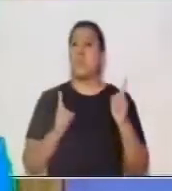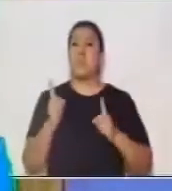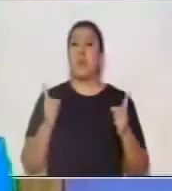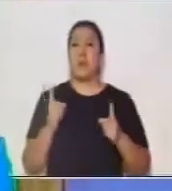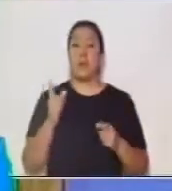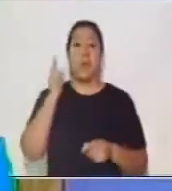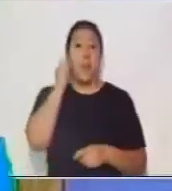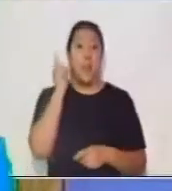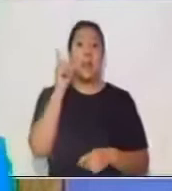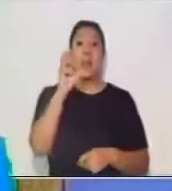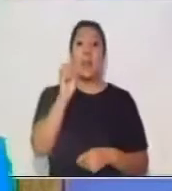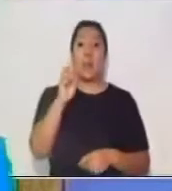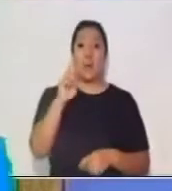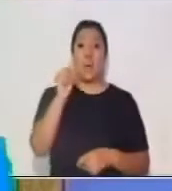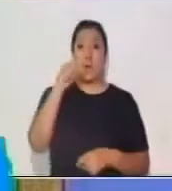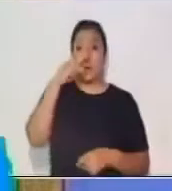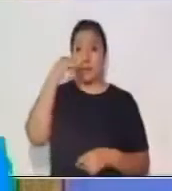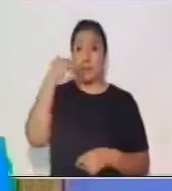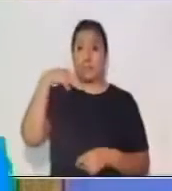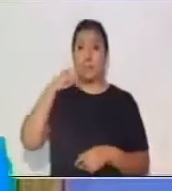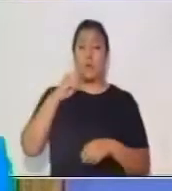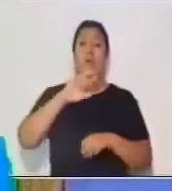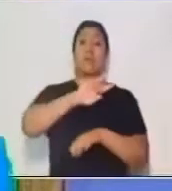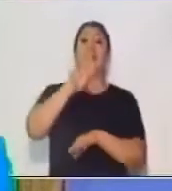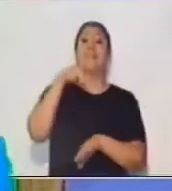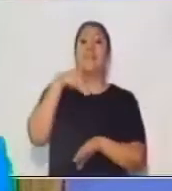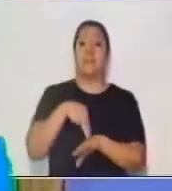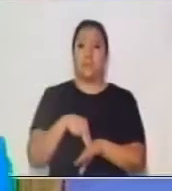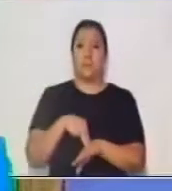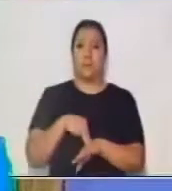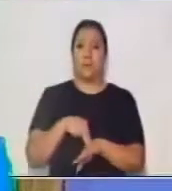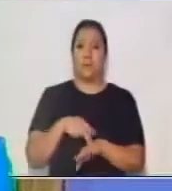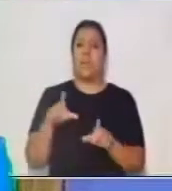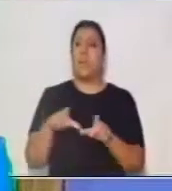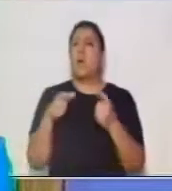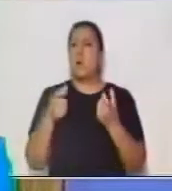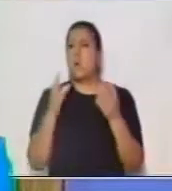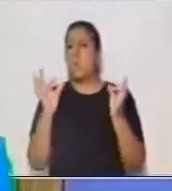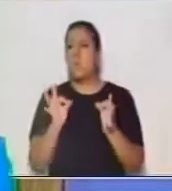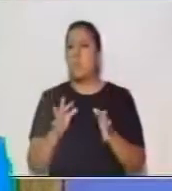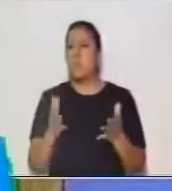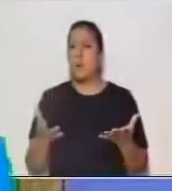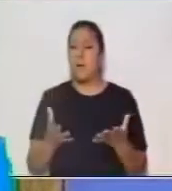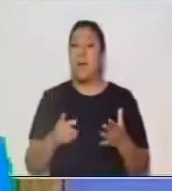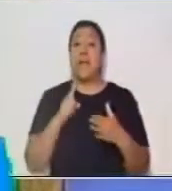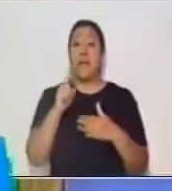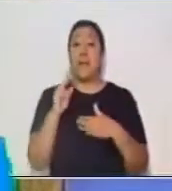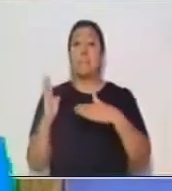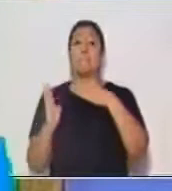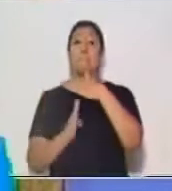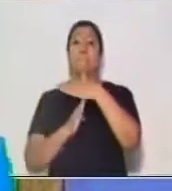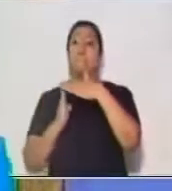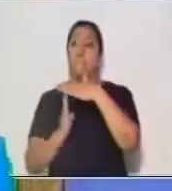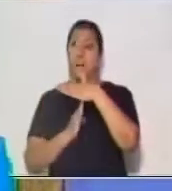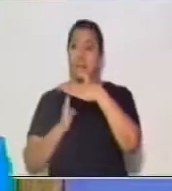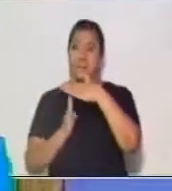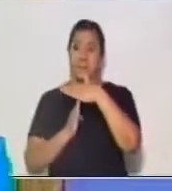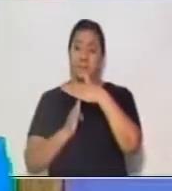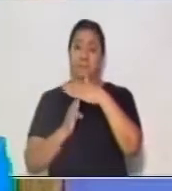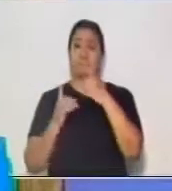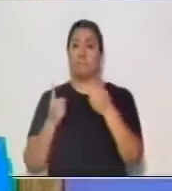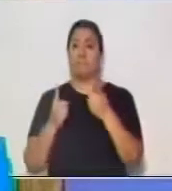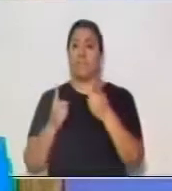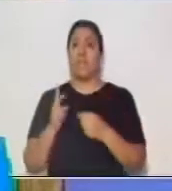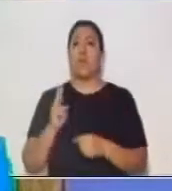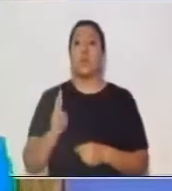¿Qué quieres? Un amor, por favor, no te vayas así. ¿Cómo quieres que no me vaya? Hasta parece que no me quieres. No, sí te quiero, pero